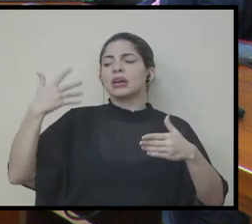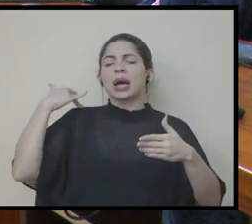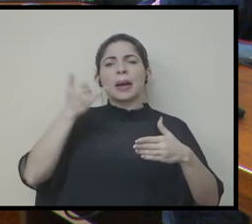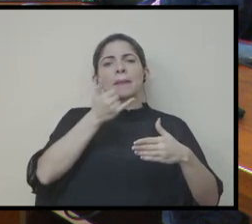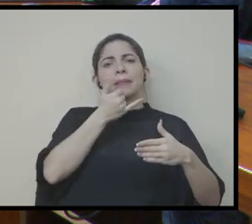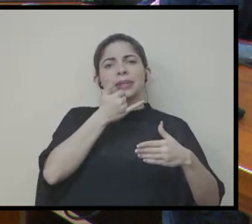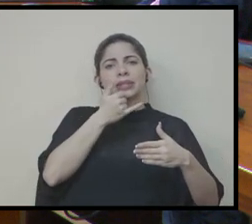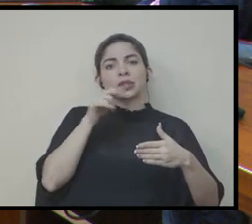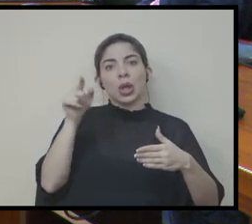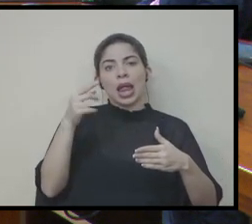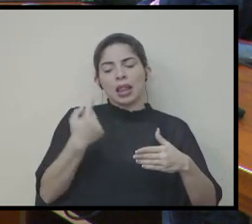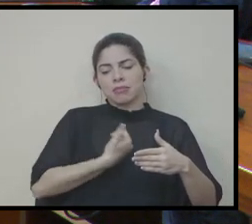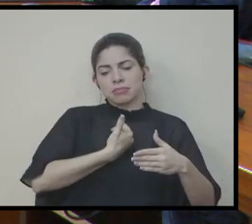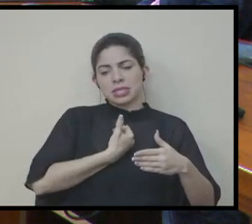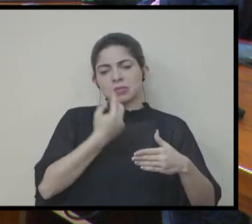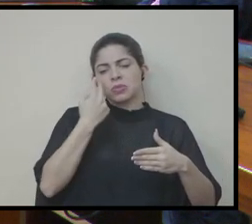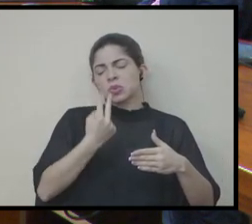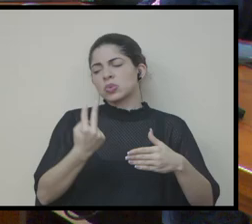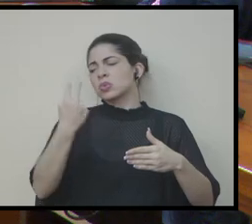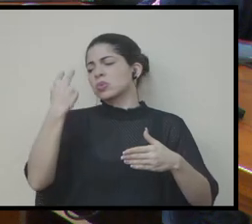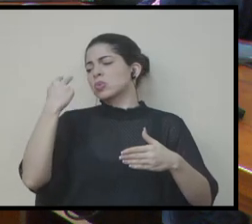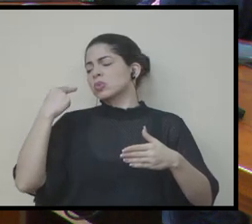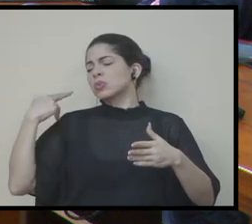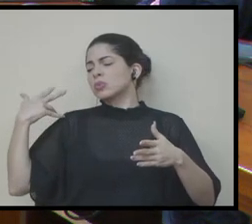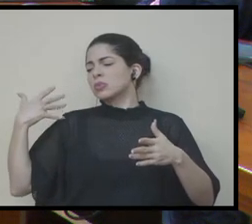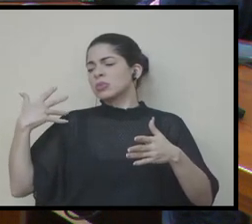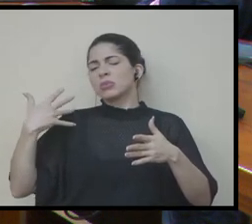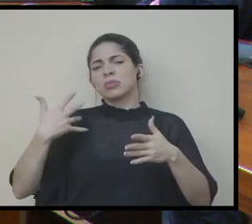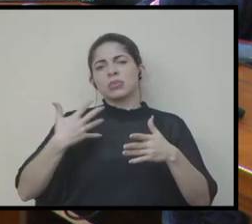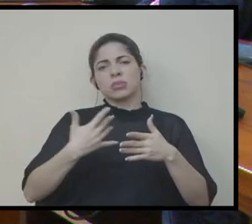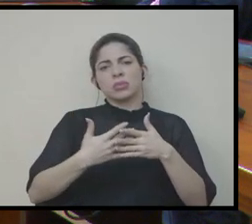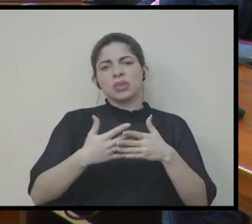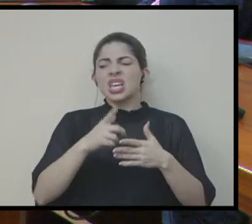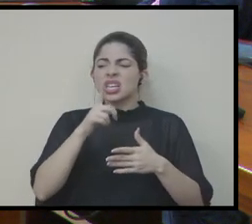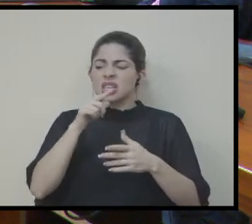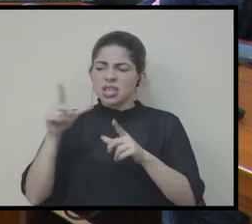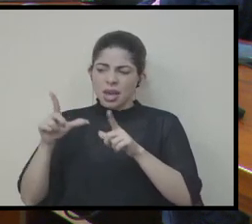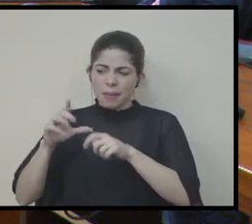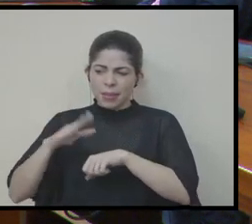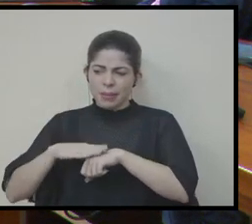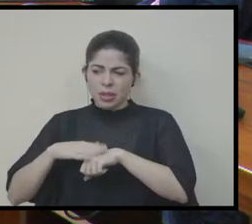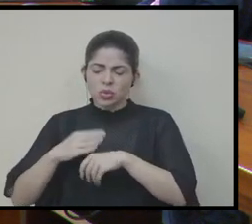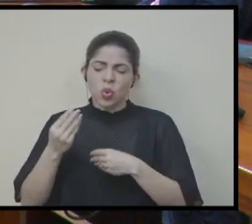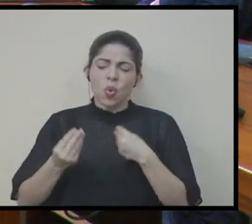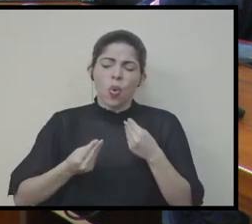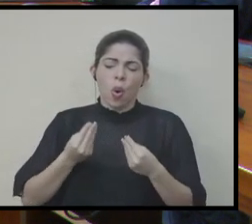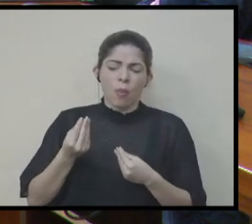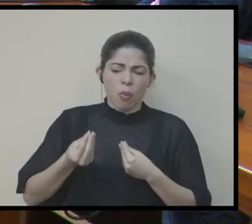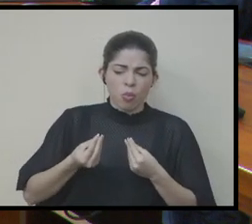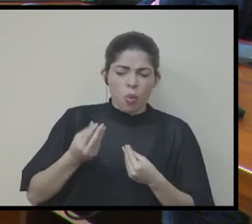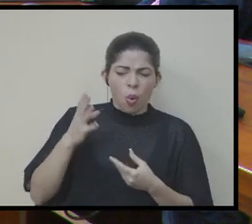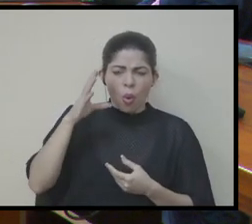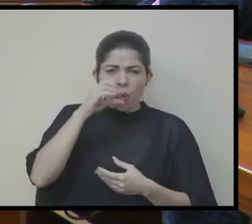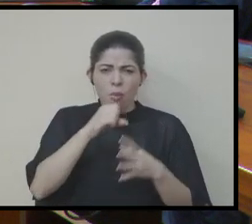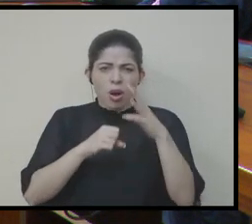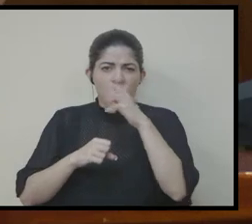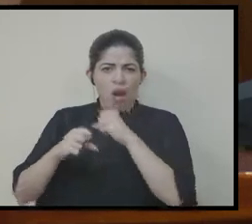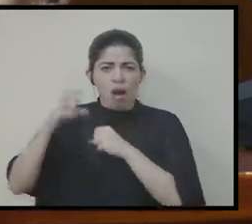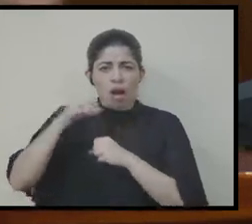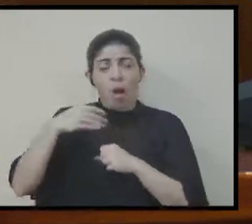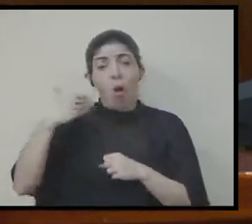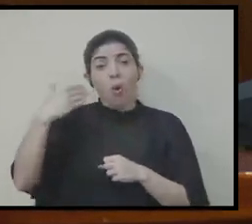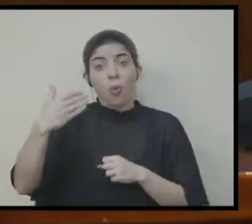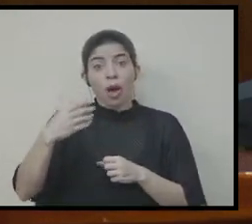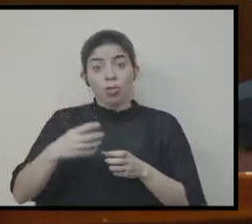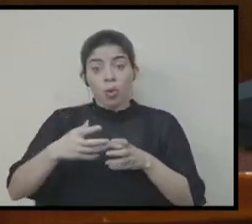él se fue. Él se fue a buscar ese encadenamiento. ¿Quién me acredita? ¿Cómo sé que el producto? ¿Cómo es? Ustedes, cuando tengan